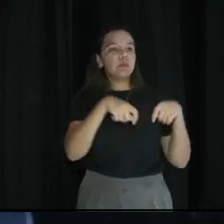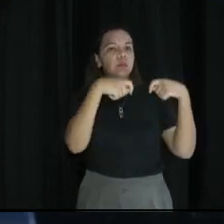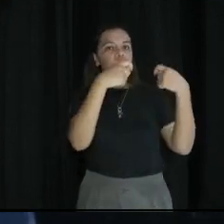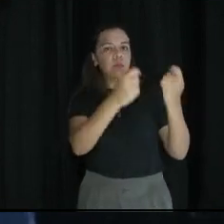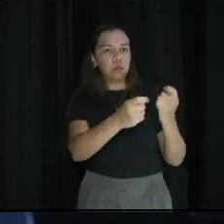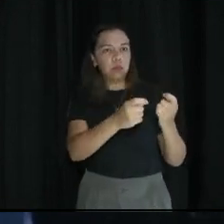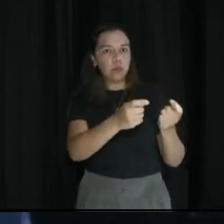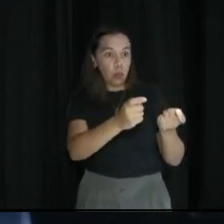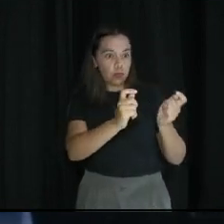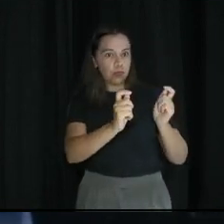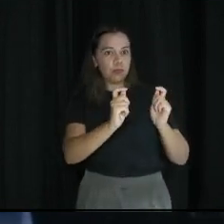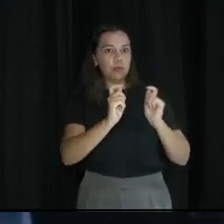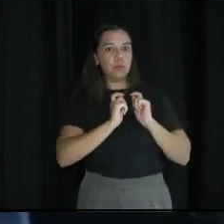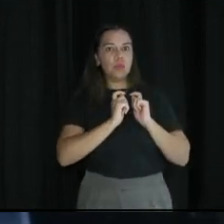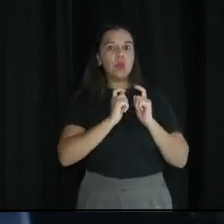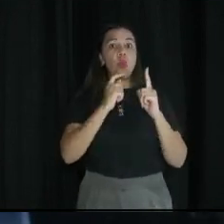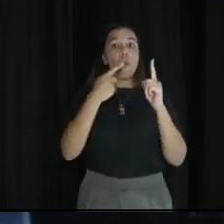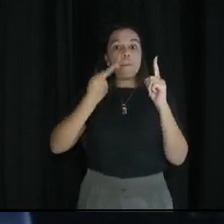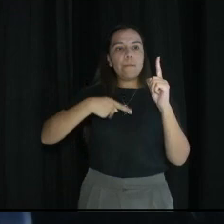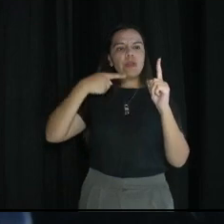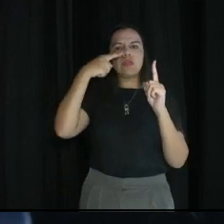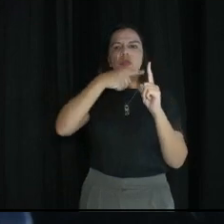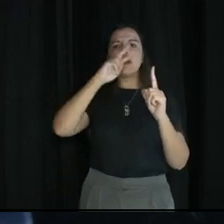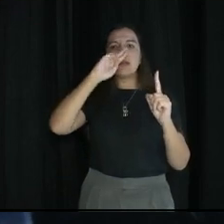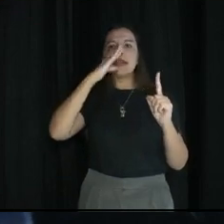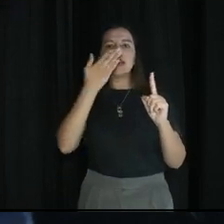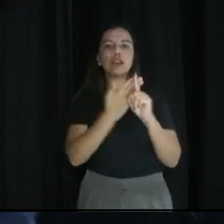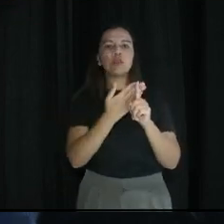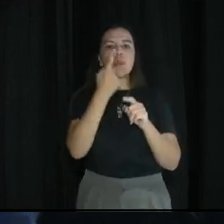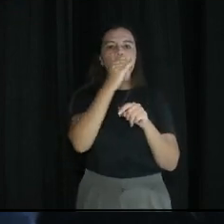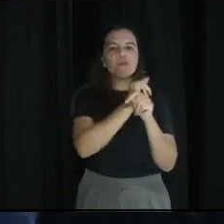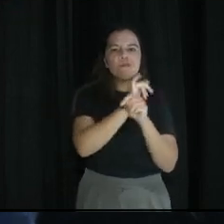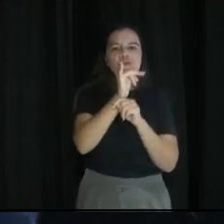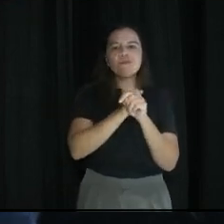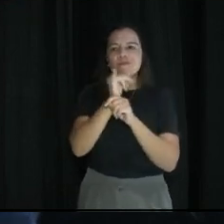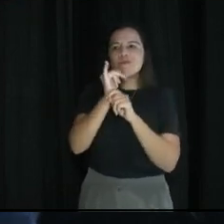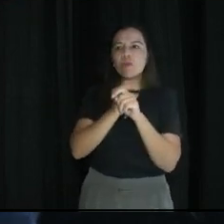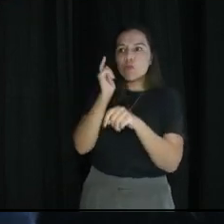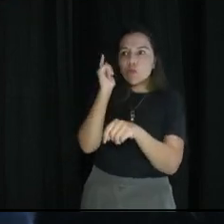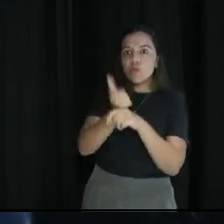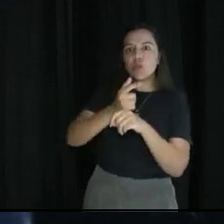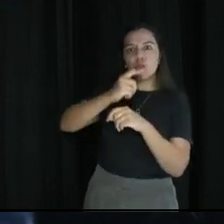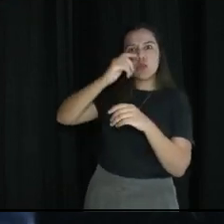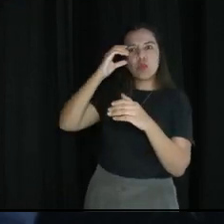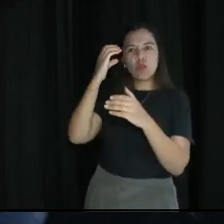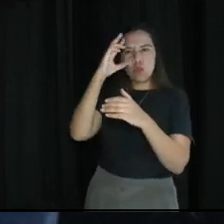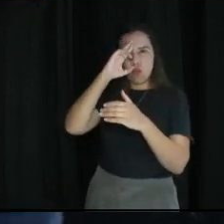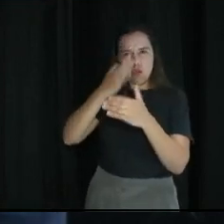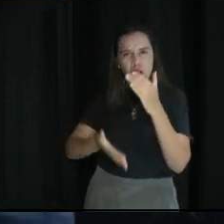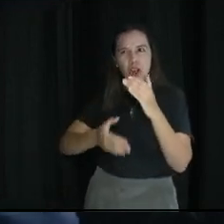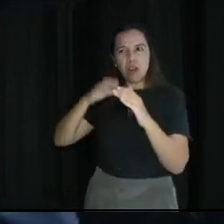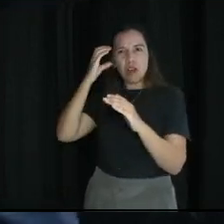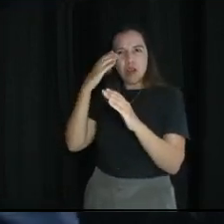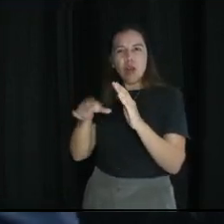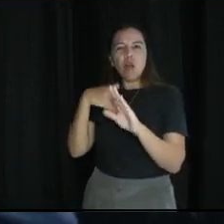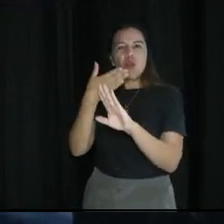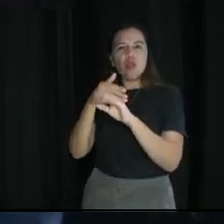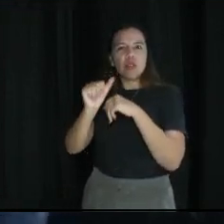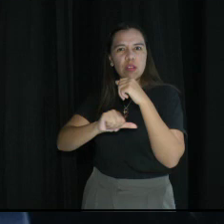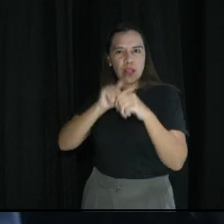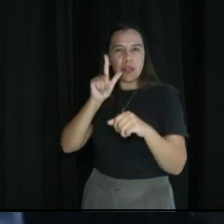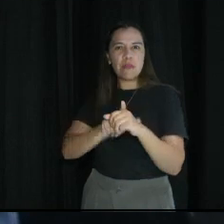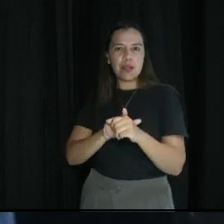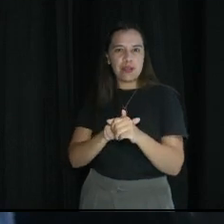de ya tener una persona que pueda atender este tipo de delitos, pero ya tenerlo de planta al momento de la creación de